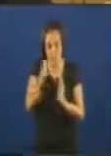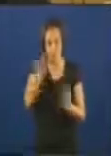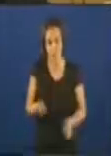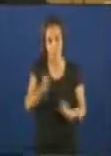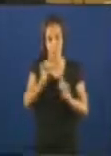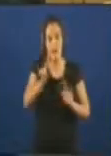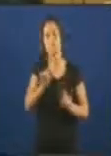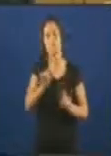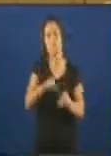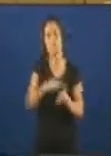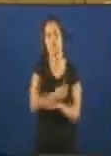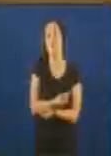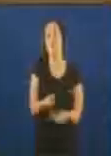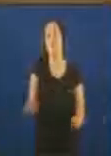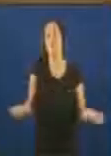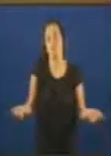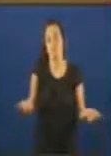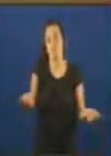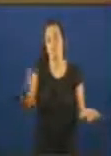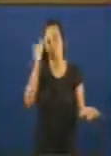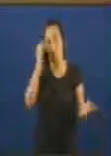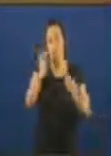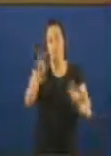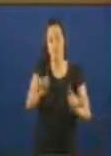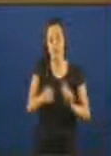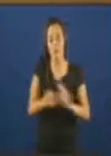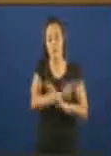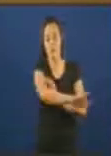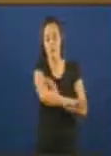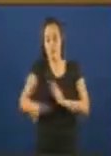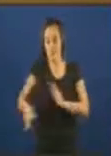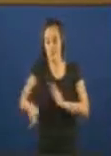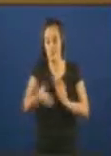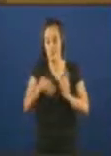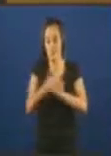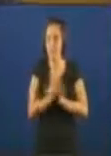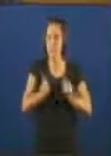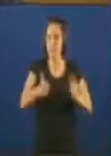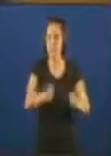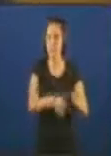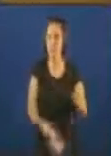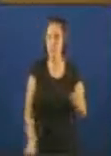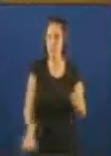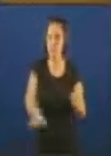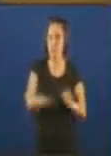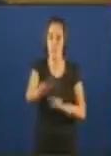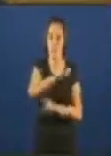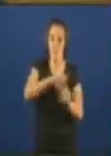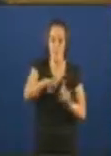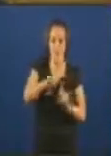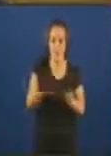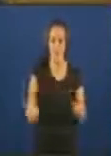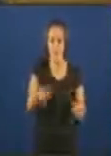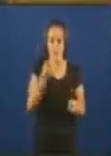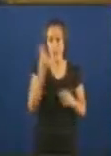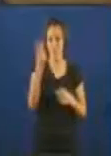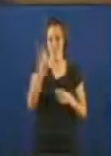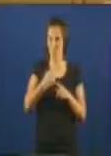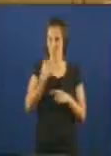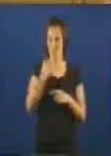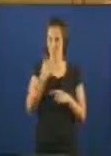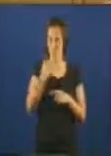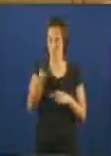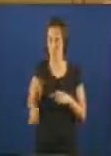radicada a matriz e en casos de desinvestimento, empézase sempre polas terminais periféricas. E póñolle dous